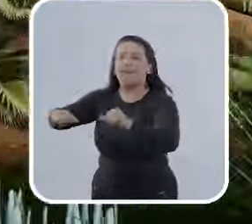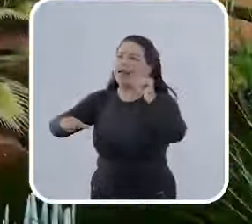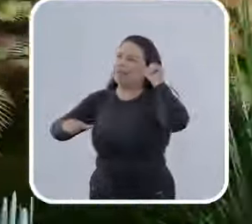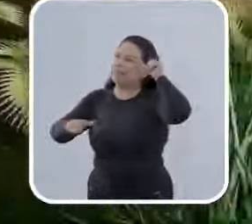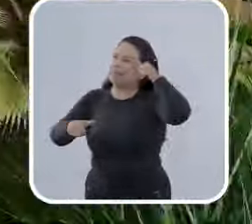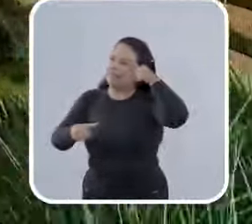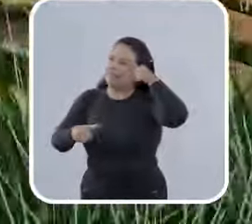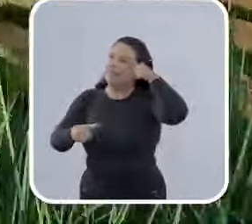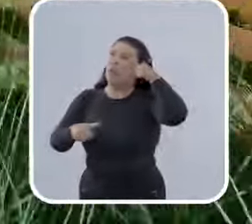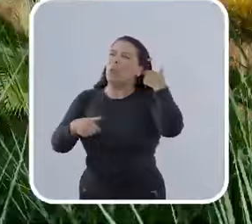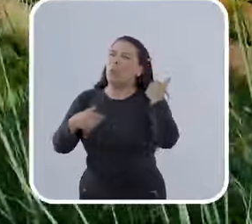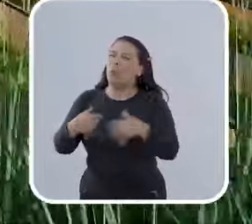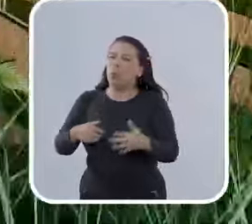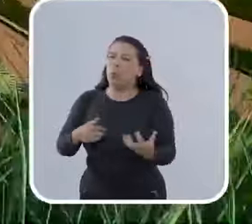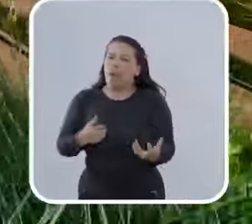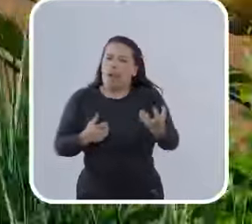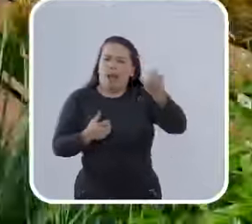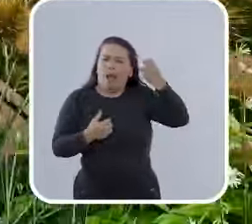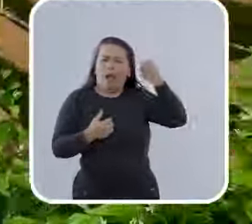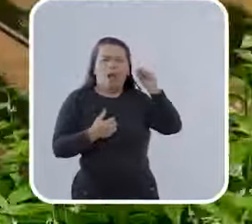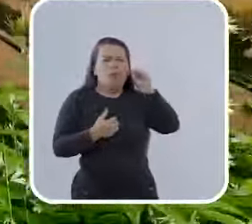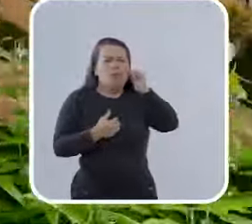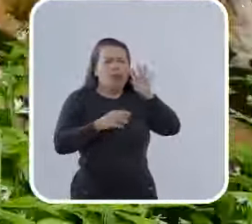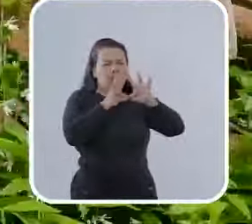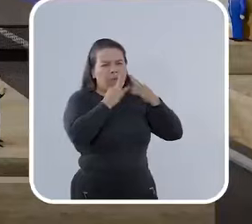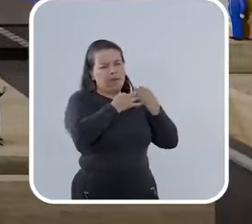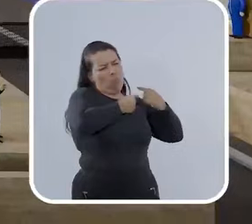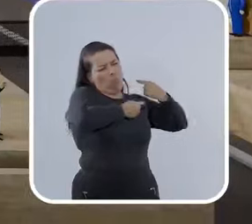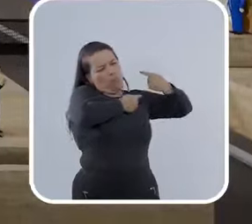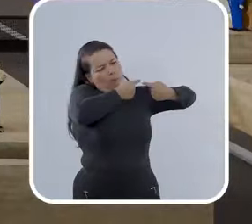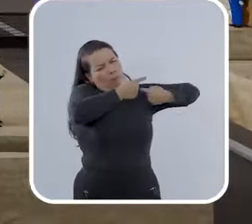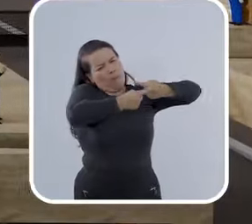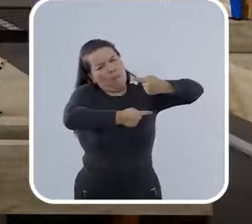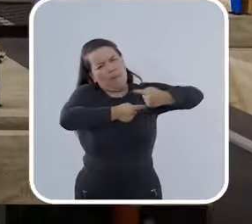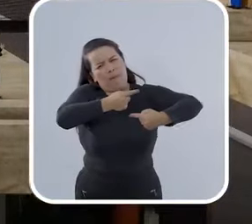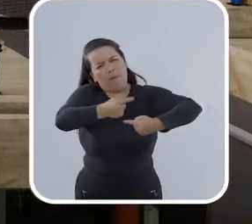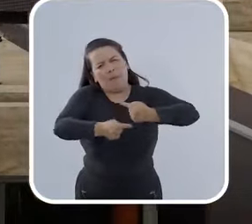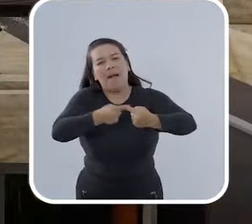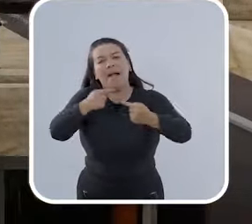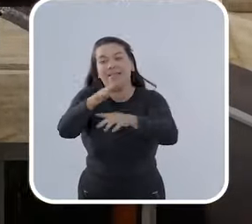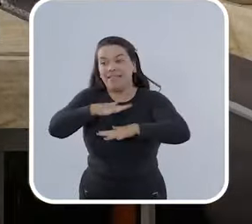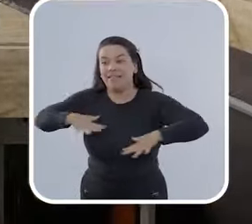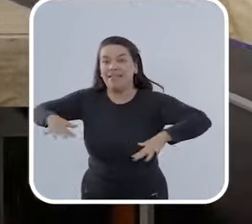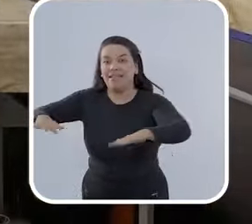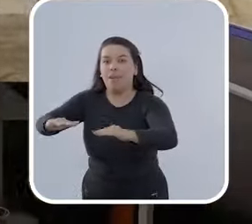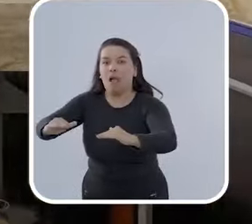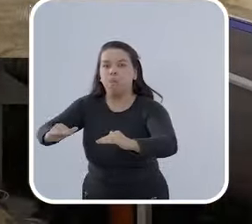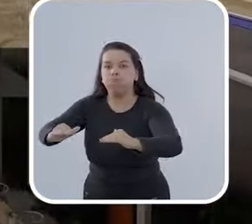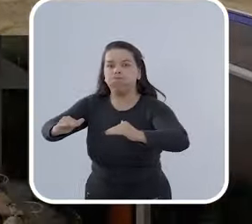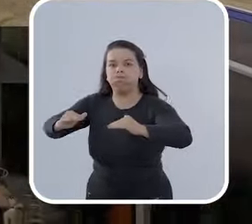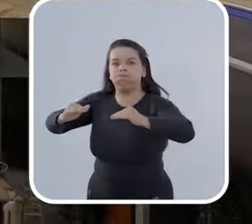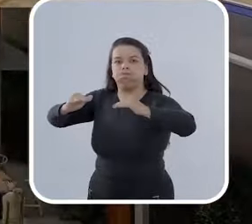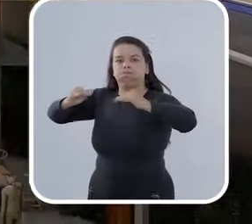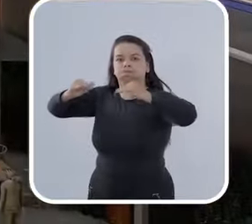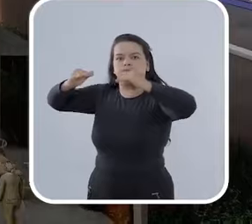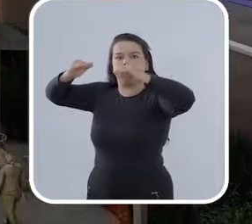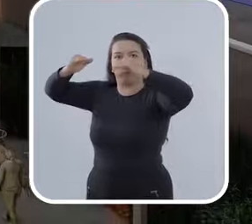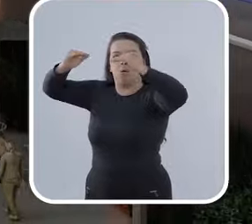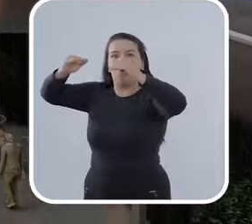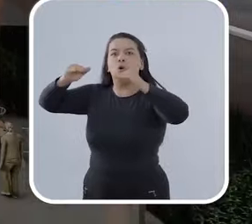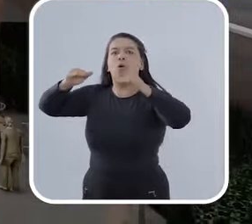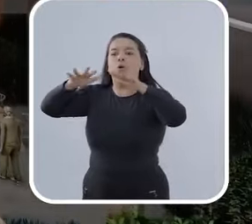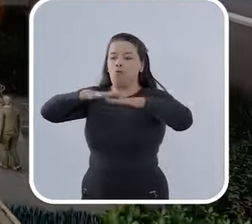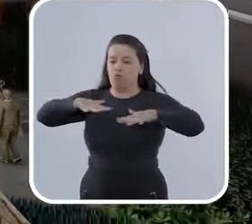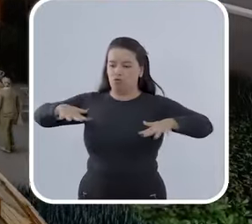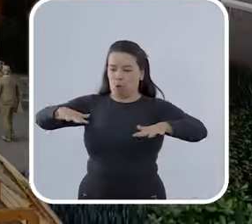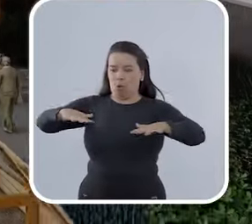colectivamente un futuro en relación con el territorio. Este trayecto fusiona lo urbano y lo rural. En lo urbano, el ciudadano subirá